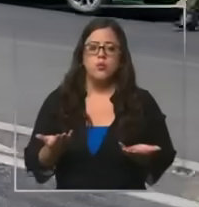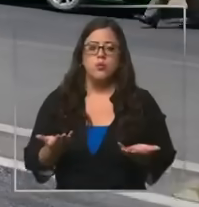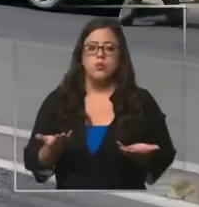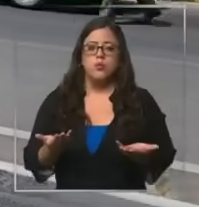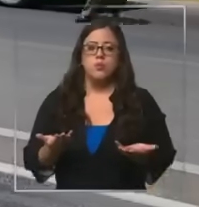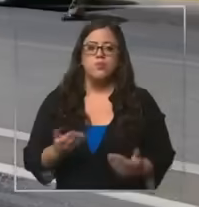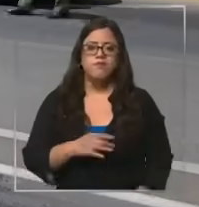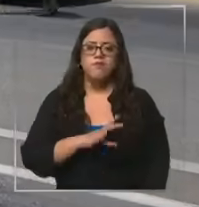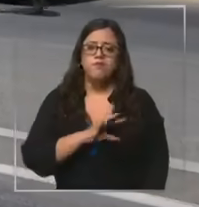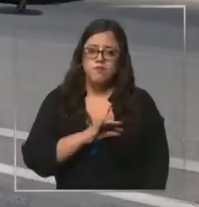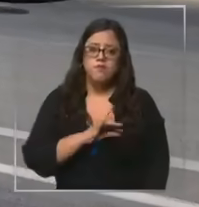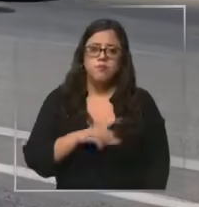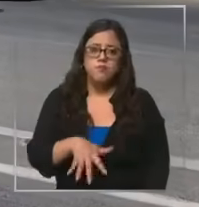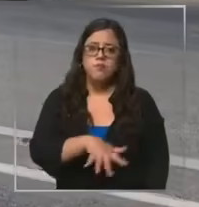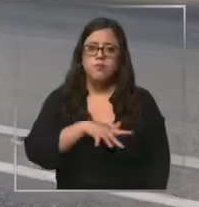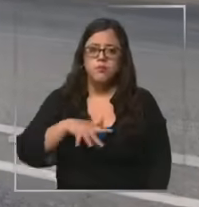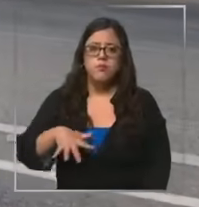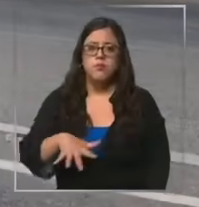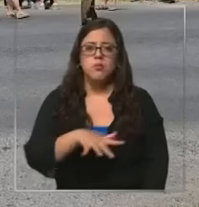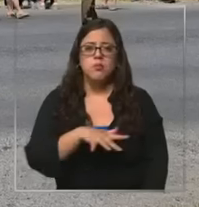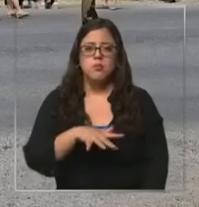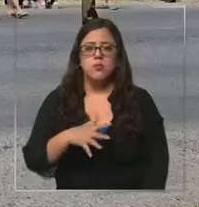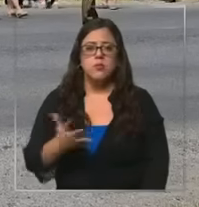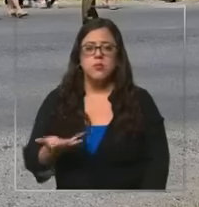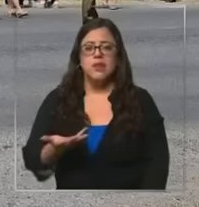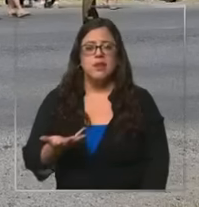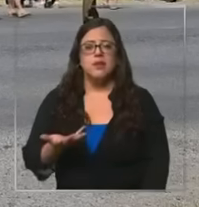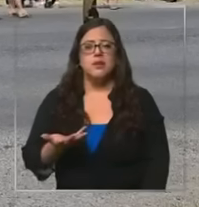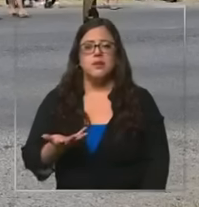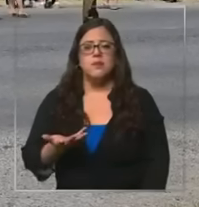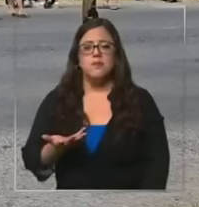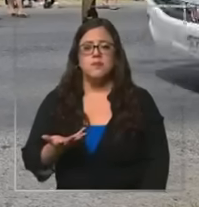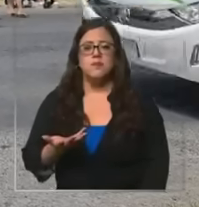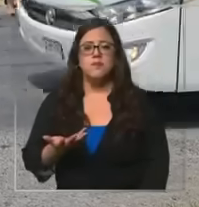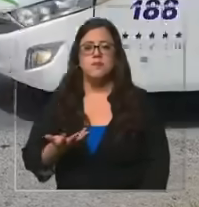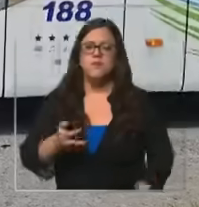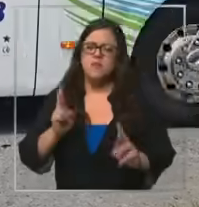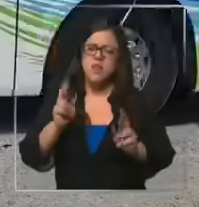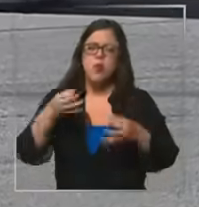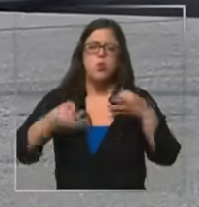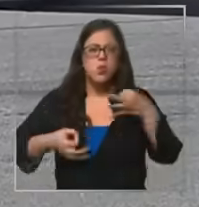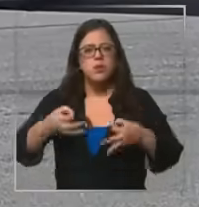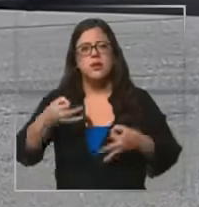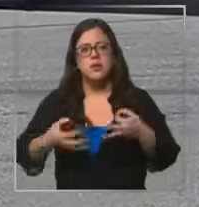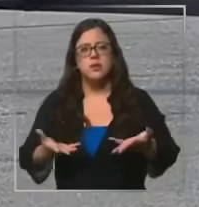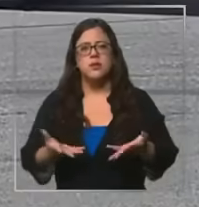y duele lo que sucedió, porque ya ojalá que se haga justicia.